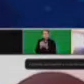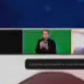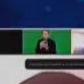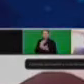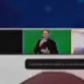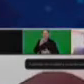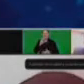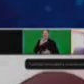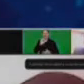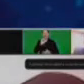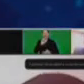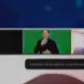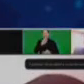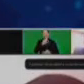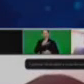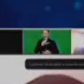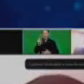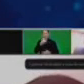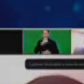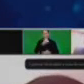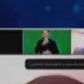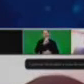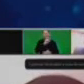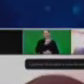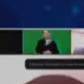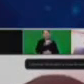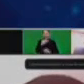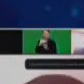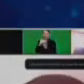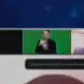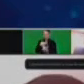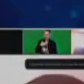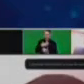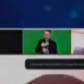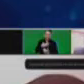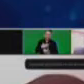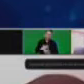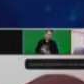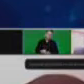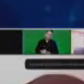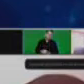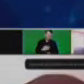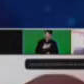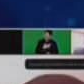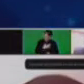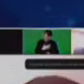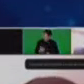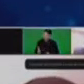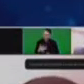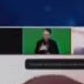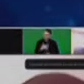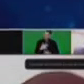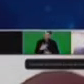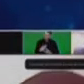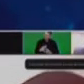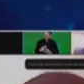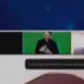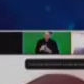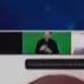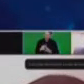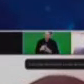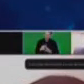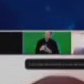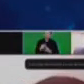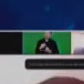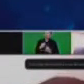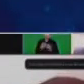Diana por la invitación. Es un gusto para mí y es un honor estar representando a este equipo de trabajo